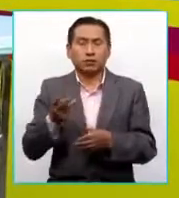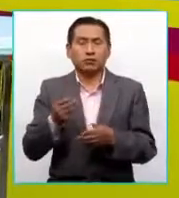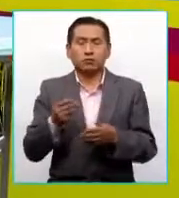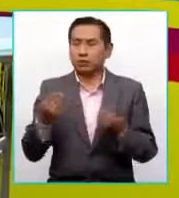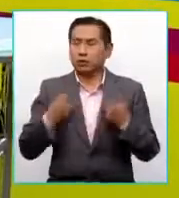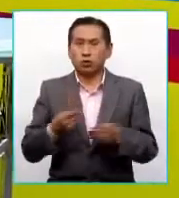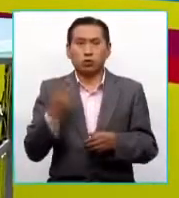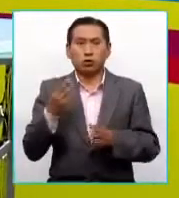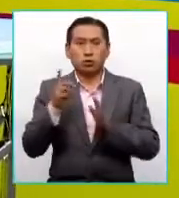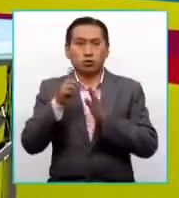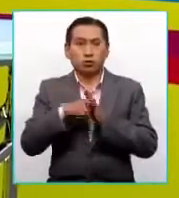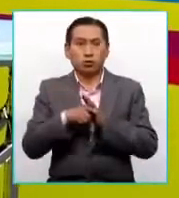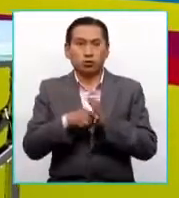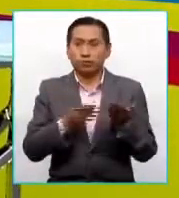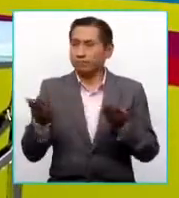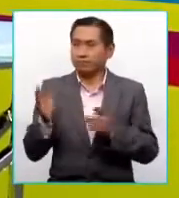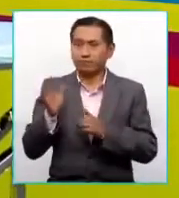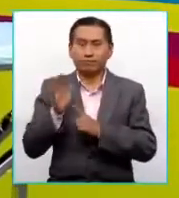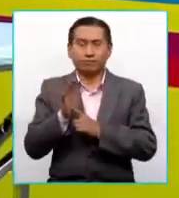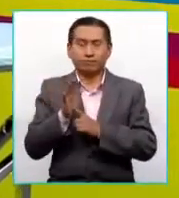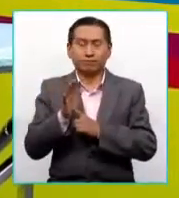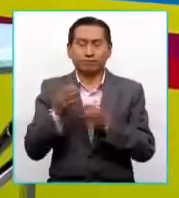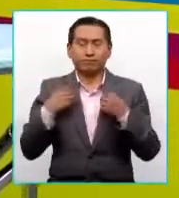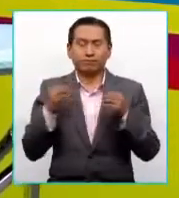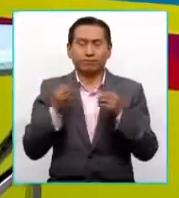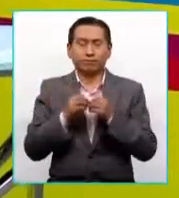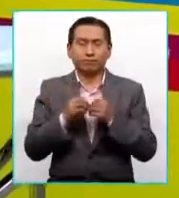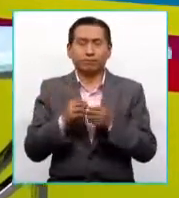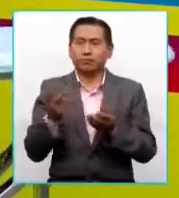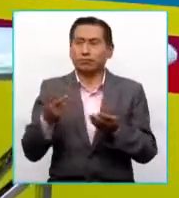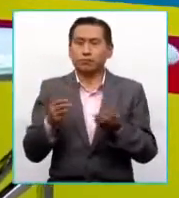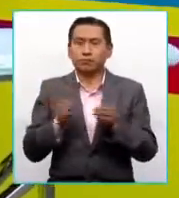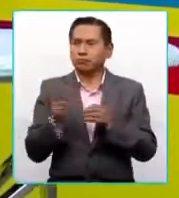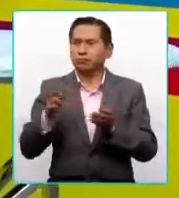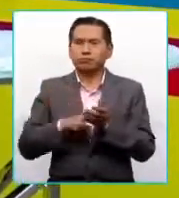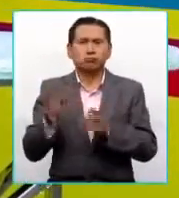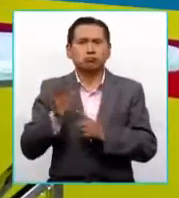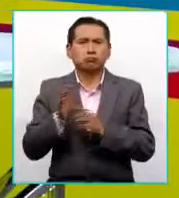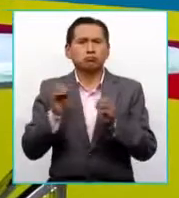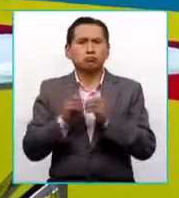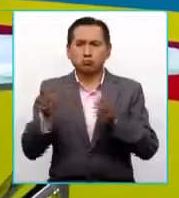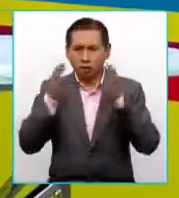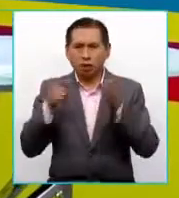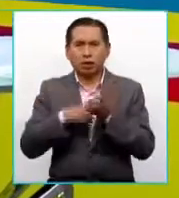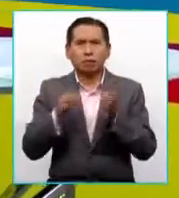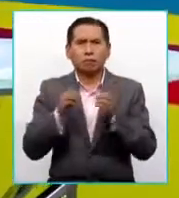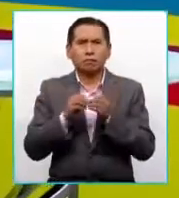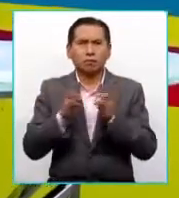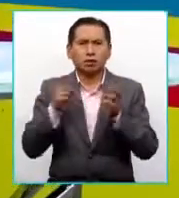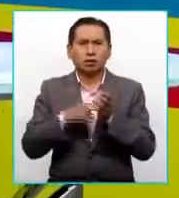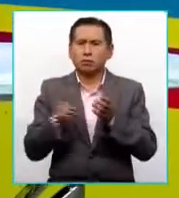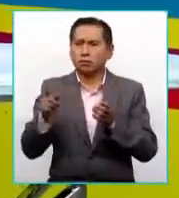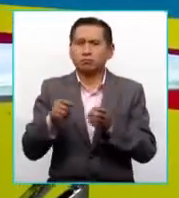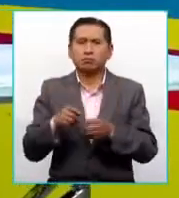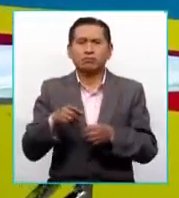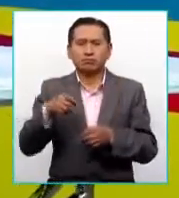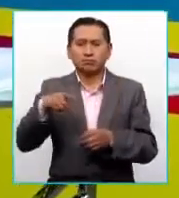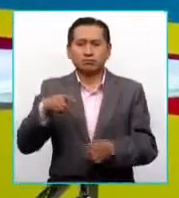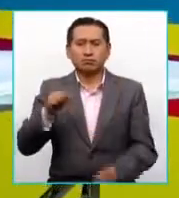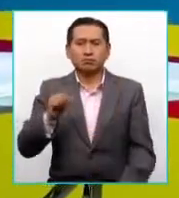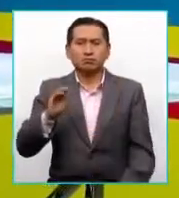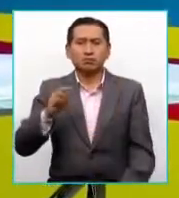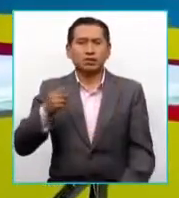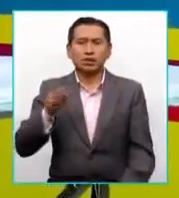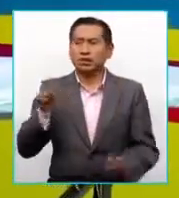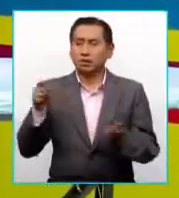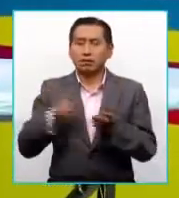dura 4 minutos. Les vamos a presentar el tercer capítulo de esta serie, una serie que está dedicada al concepto de la pacha. En esta oportunidad